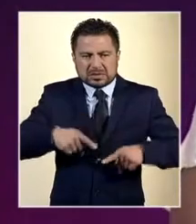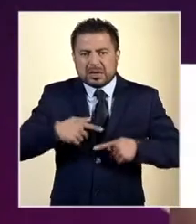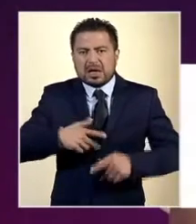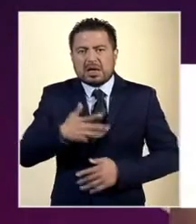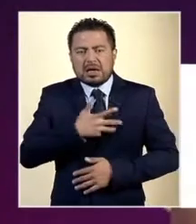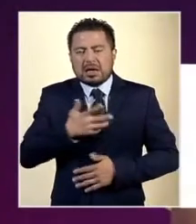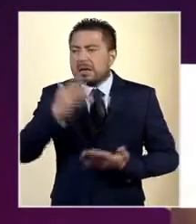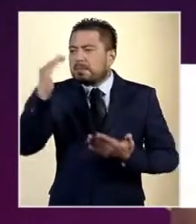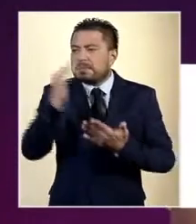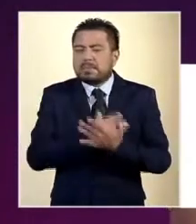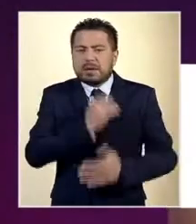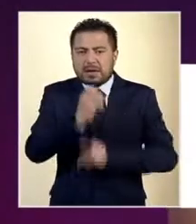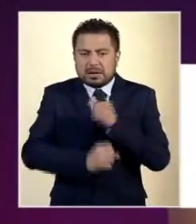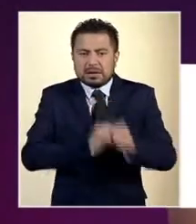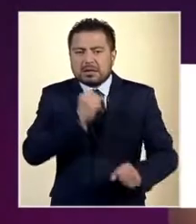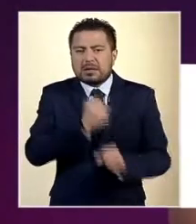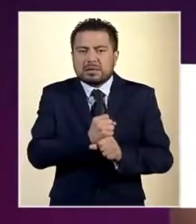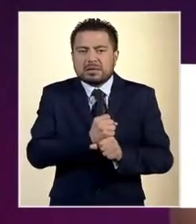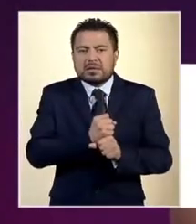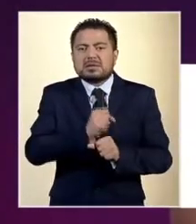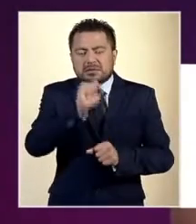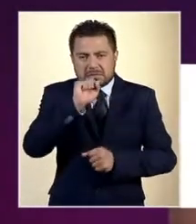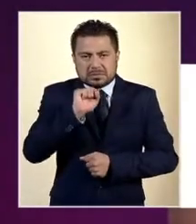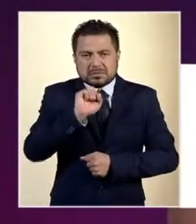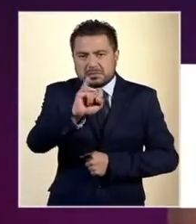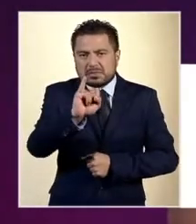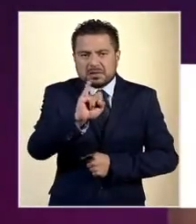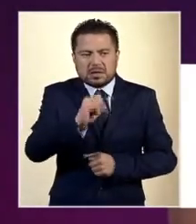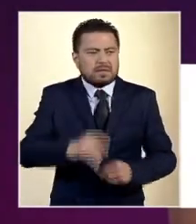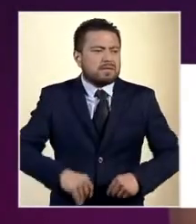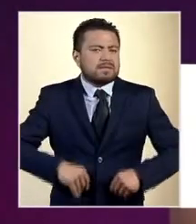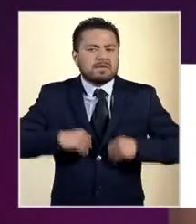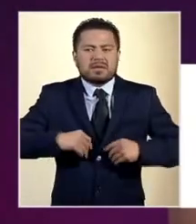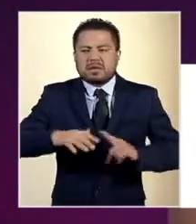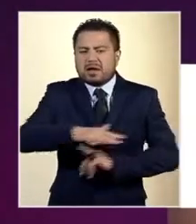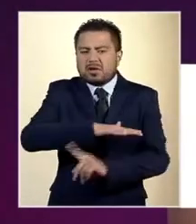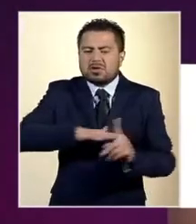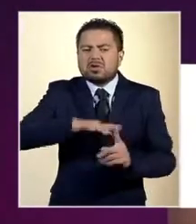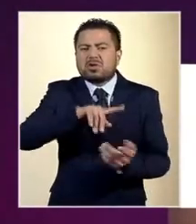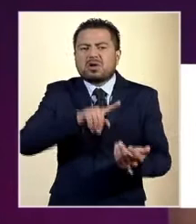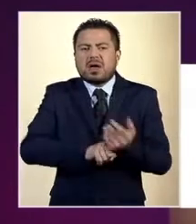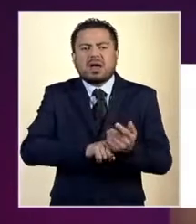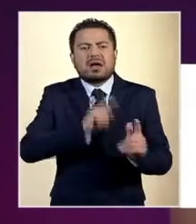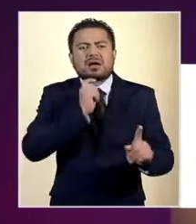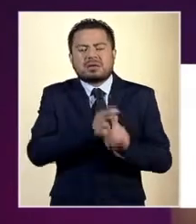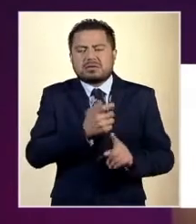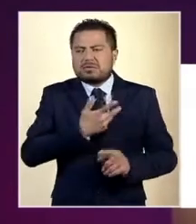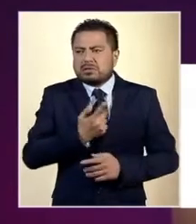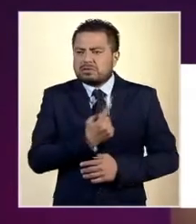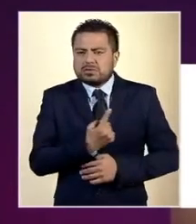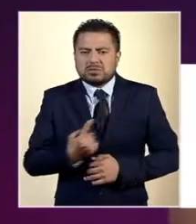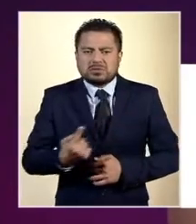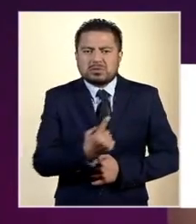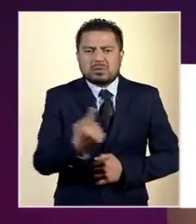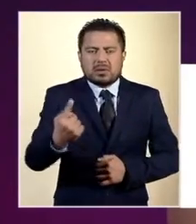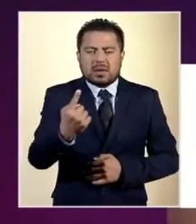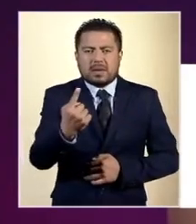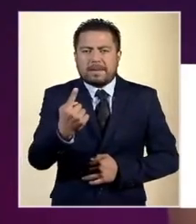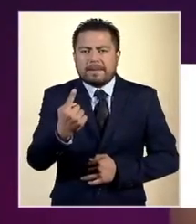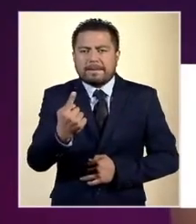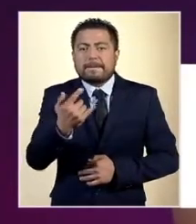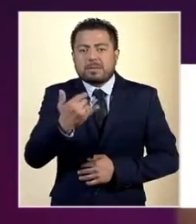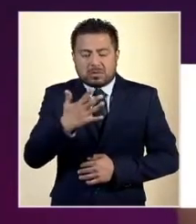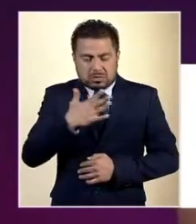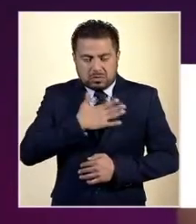personas menores de edad que efectivamente viven en entornos donde están muy solos, ¿no?